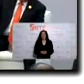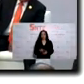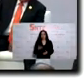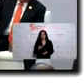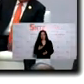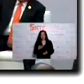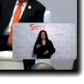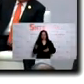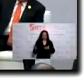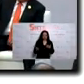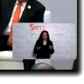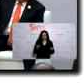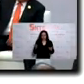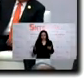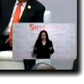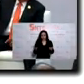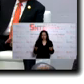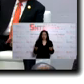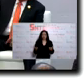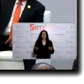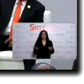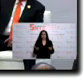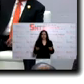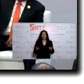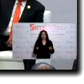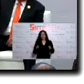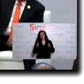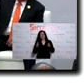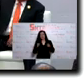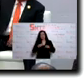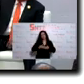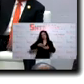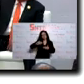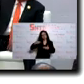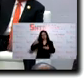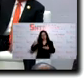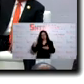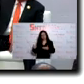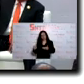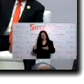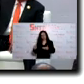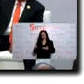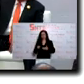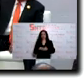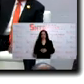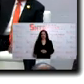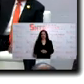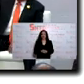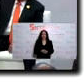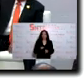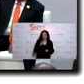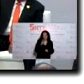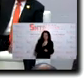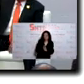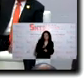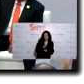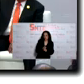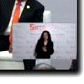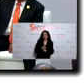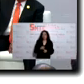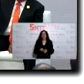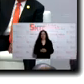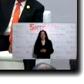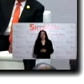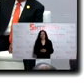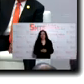una parte del cerebro que se llama el receptor reptiliano, que sería la primera, y después como un sombrero aparece una segunda que lo llaman la emocional, que es